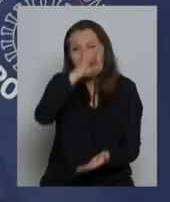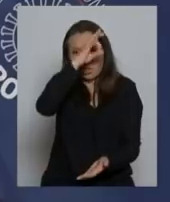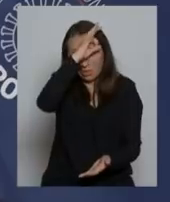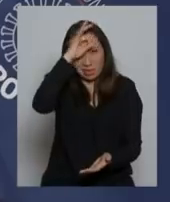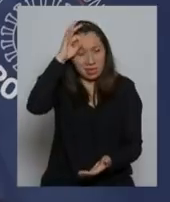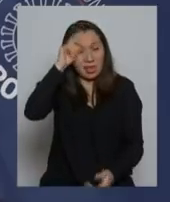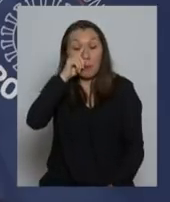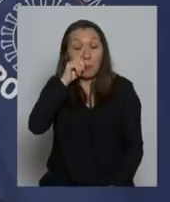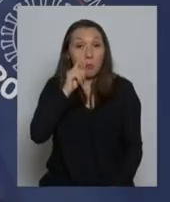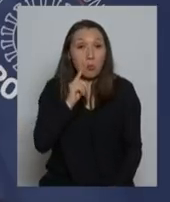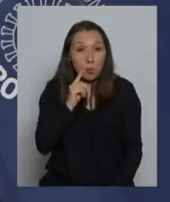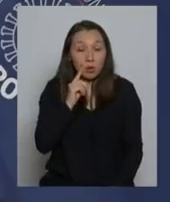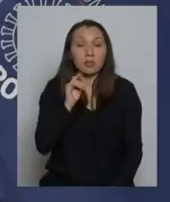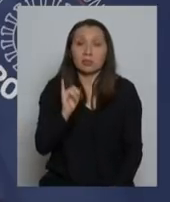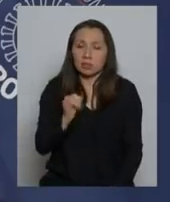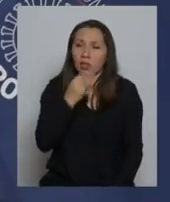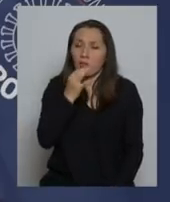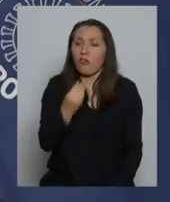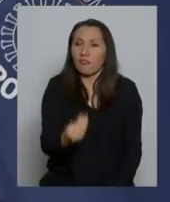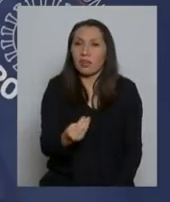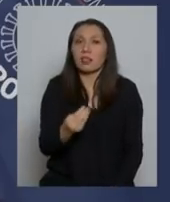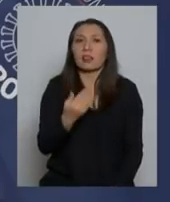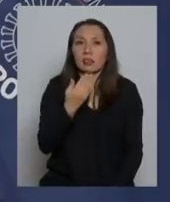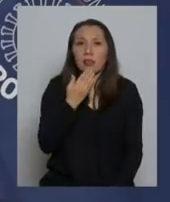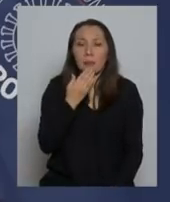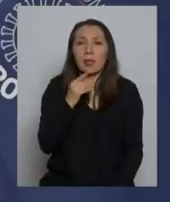Temuco, sí, digo bien,